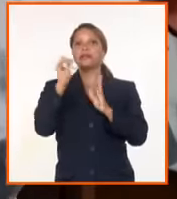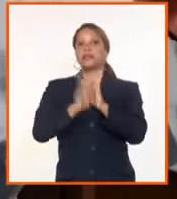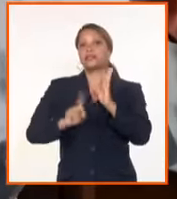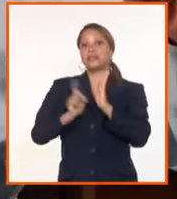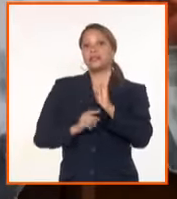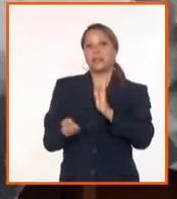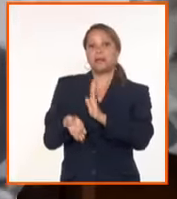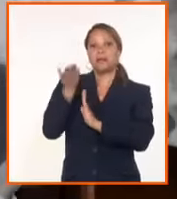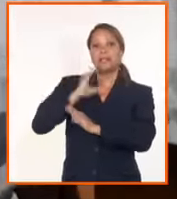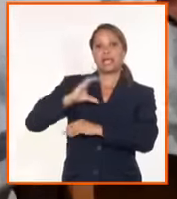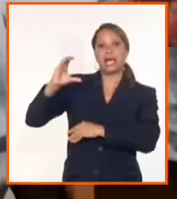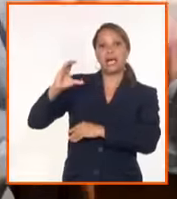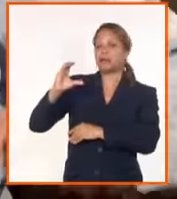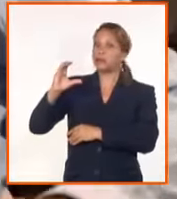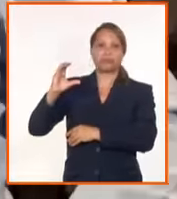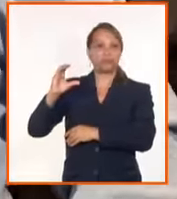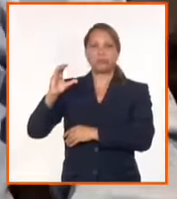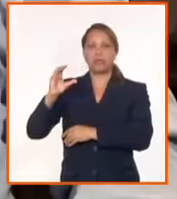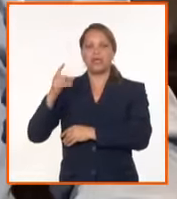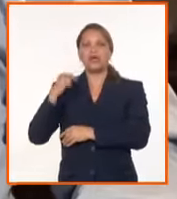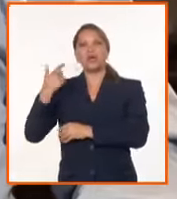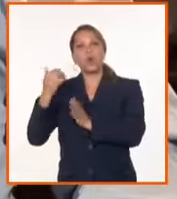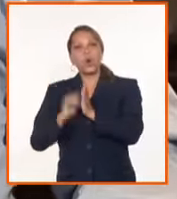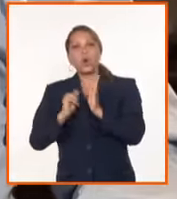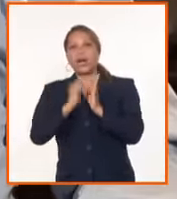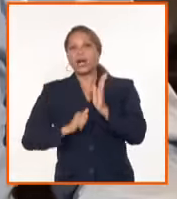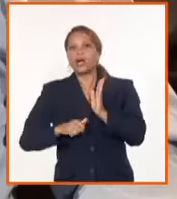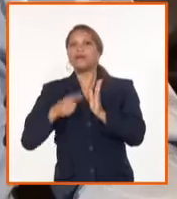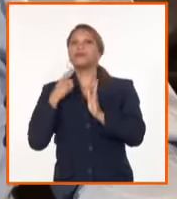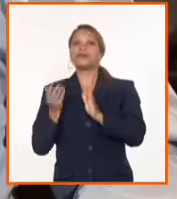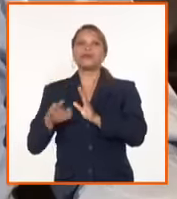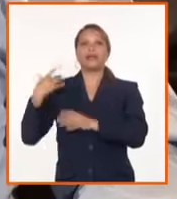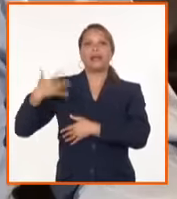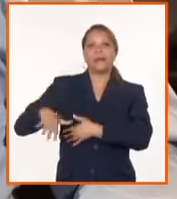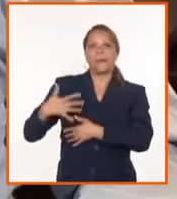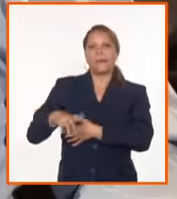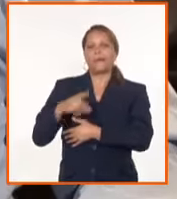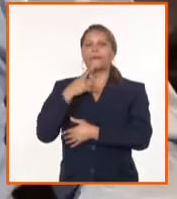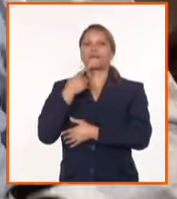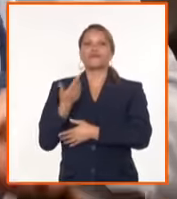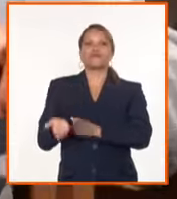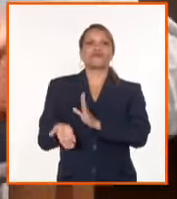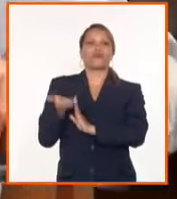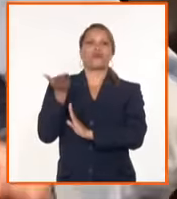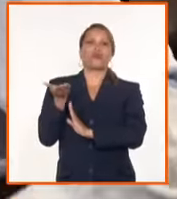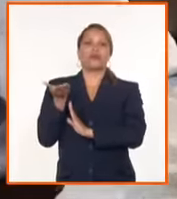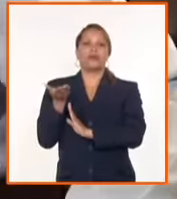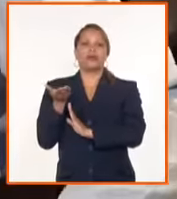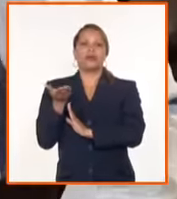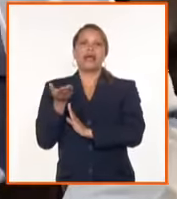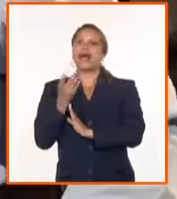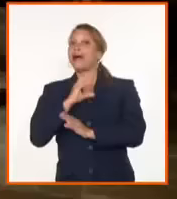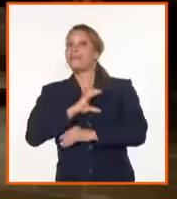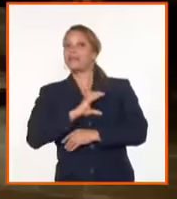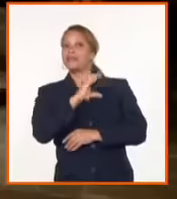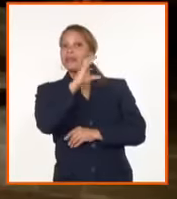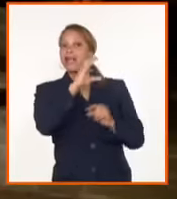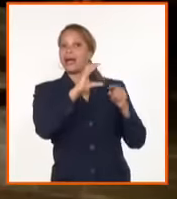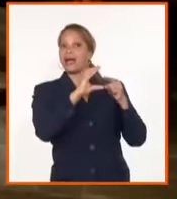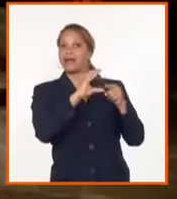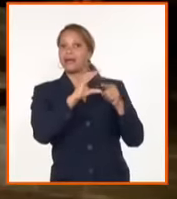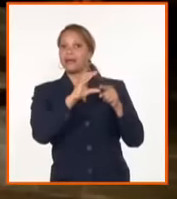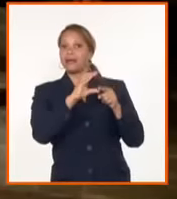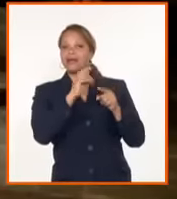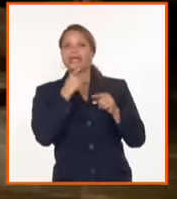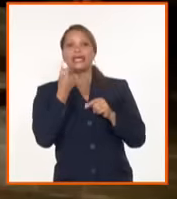del combustible suben los gastos de las empresas que generan electricidad y sin embargo no subimos la tarifa eléctrica a la